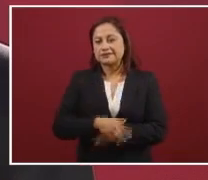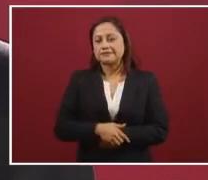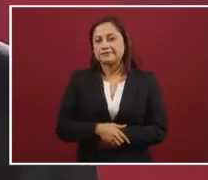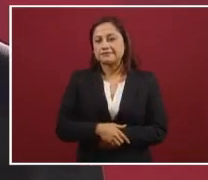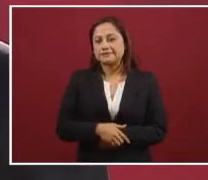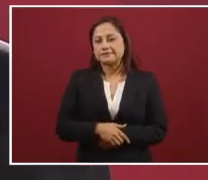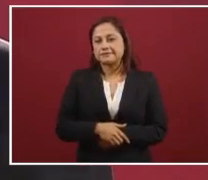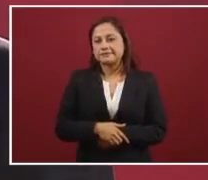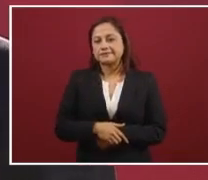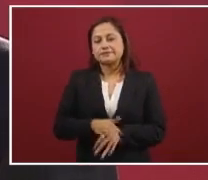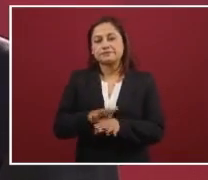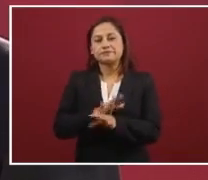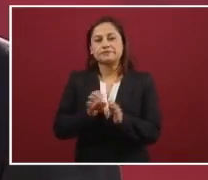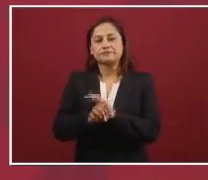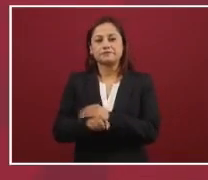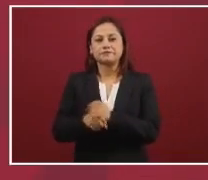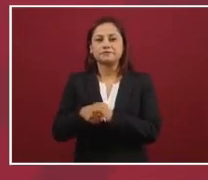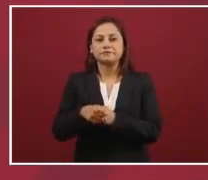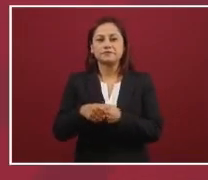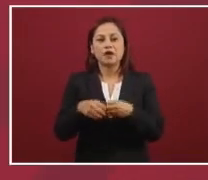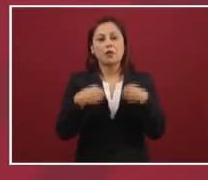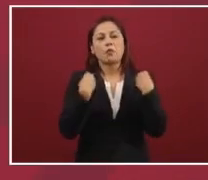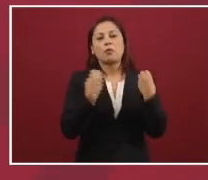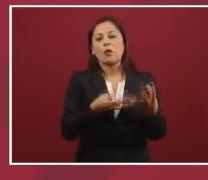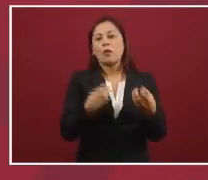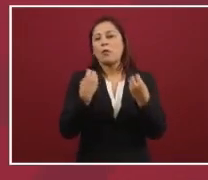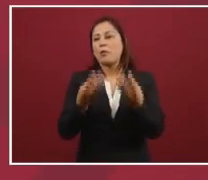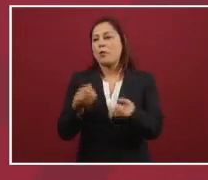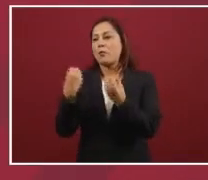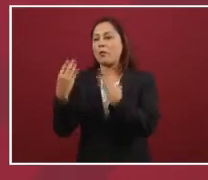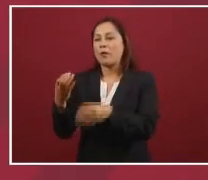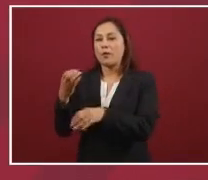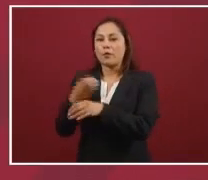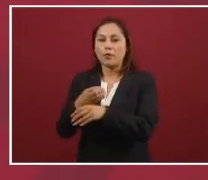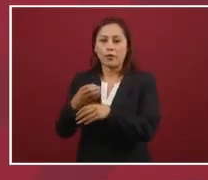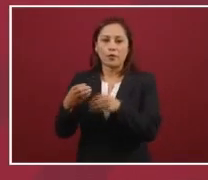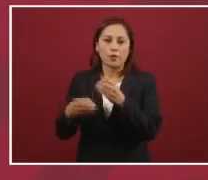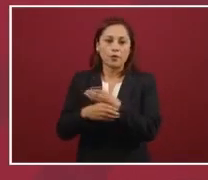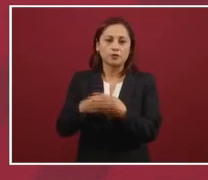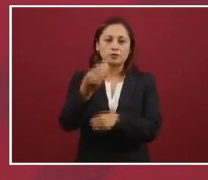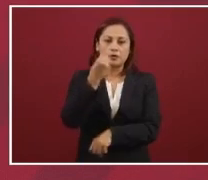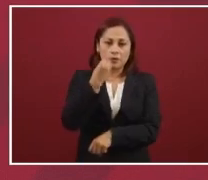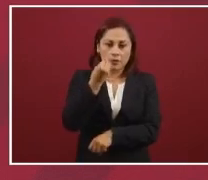el reparto de despensas, el tráfico con la pobreza de la gente,